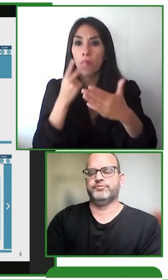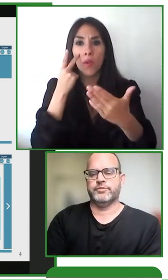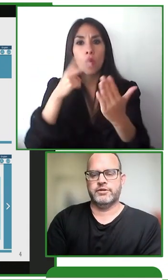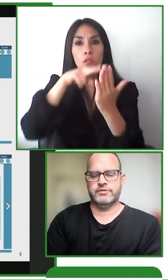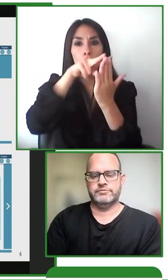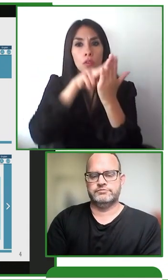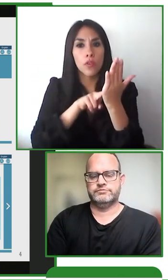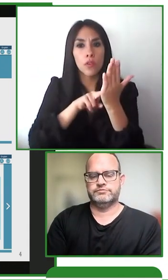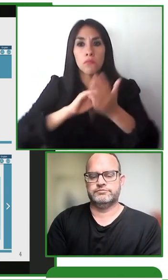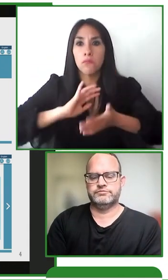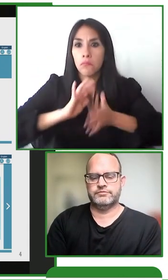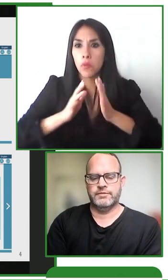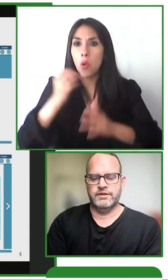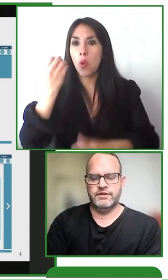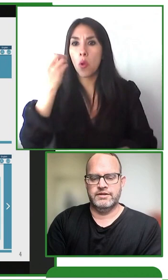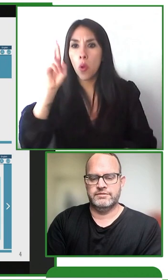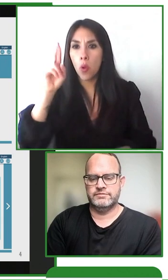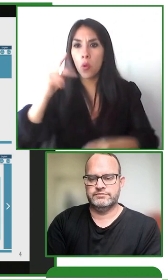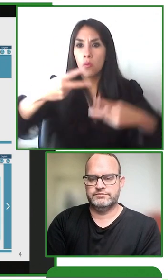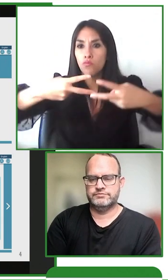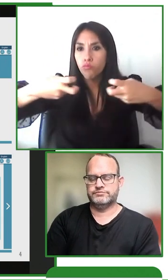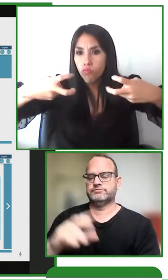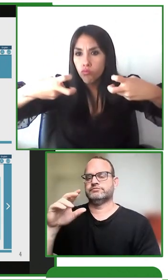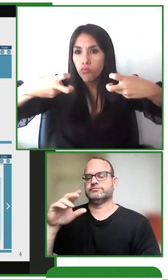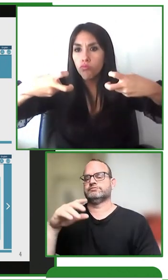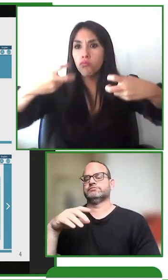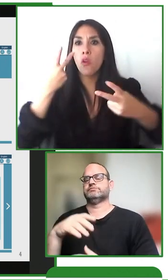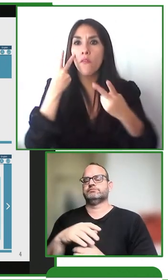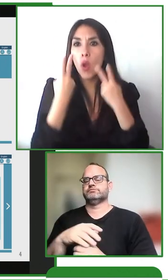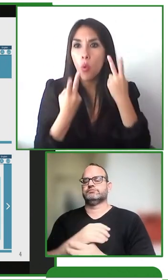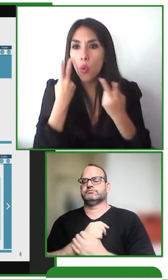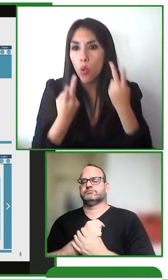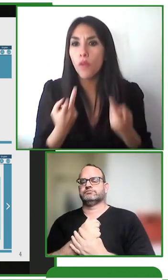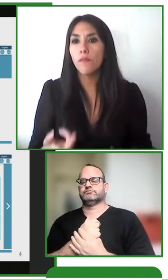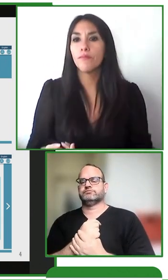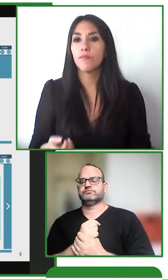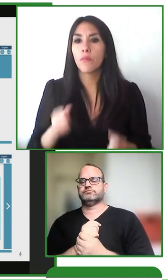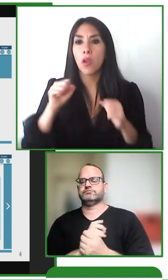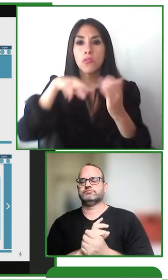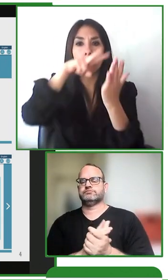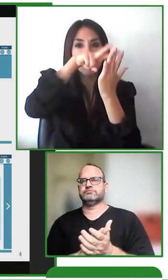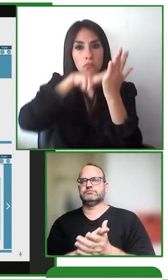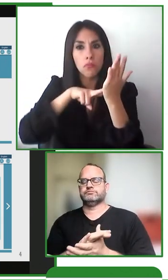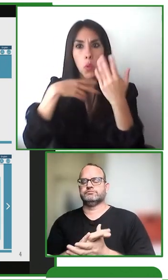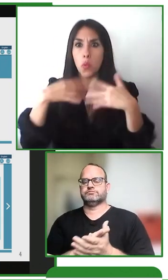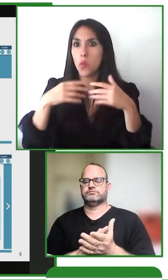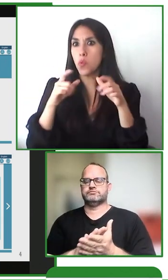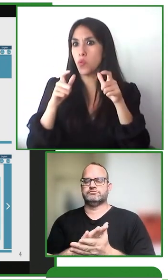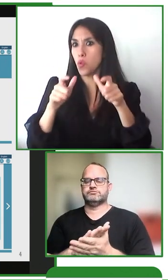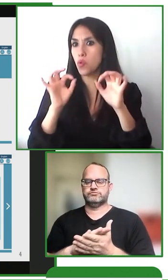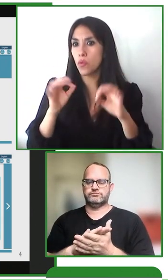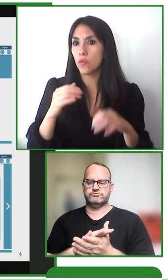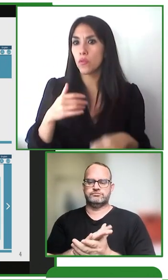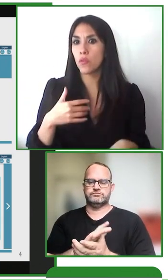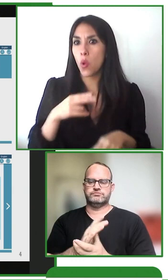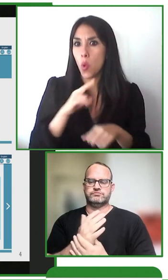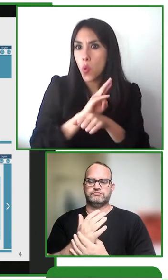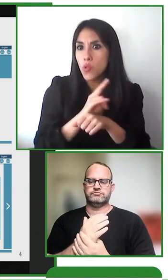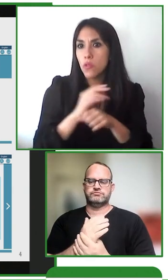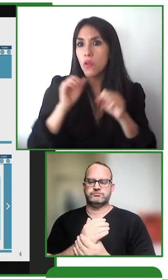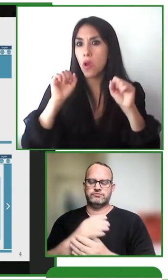tanto, le da al lector mayor control al momento de ver los materiales. Y también tiene una característica para pasar